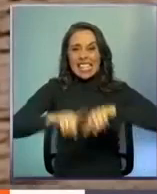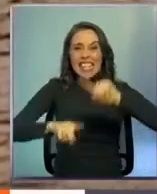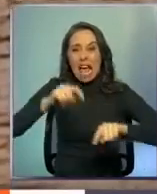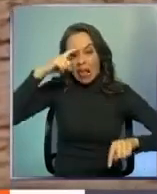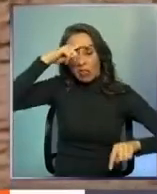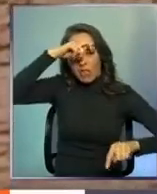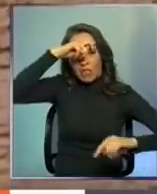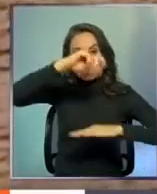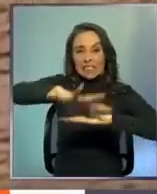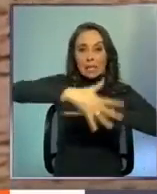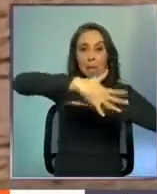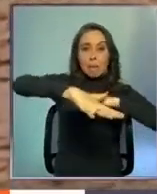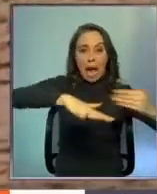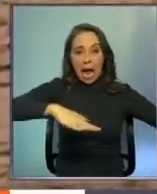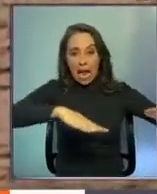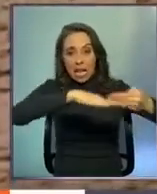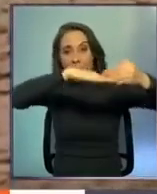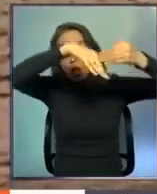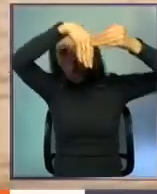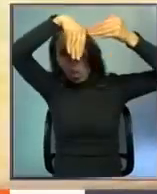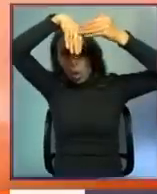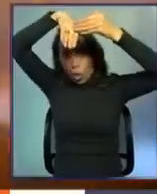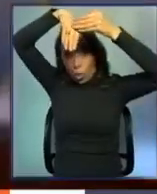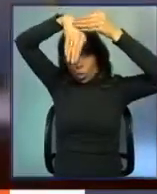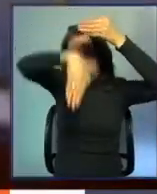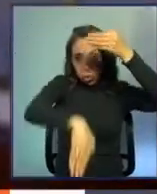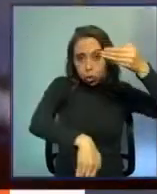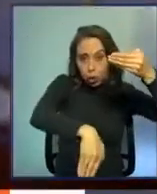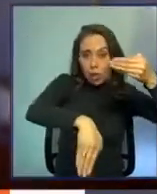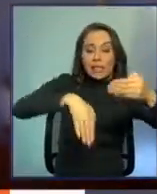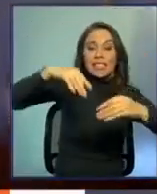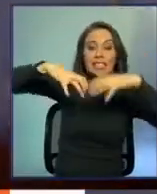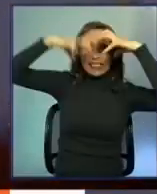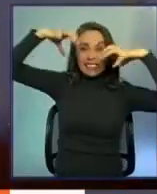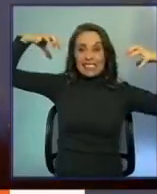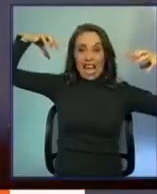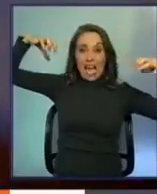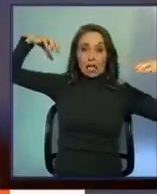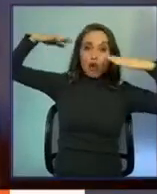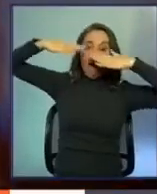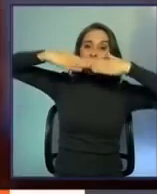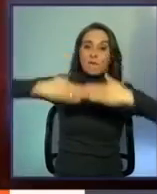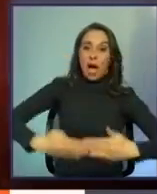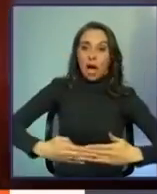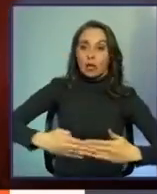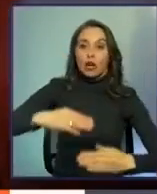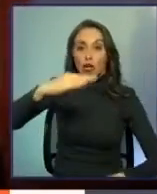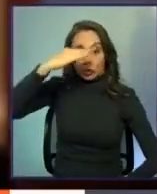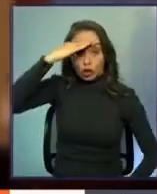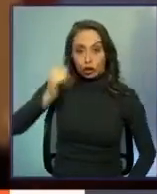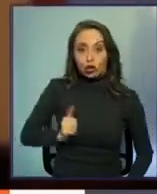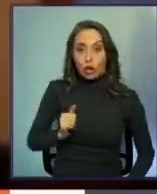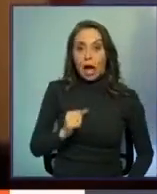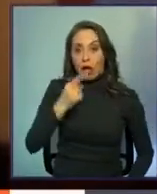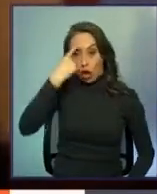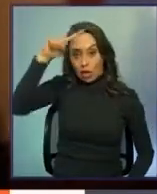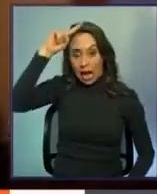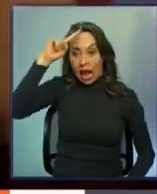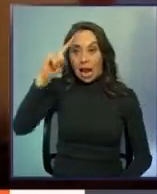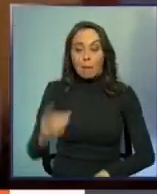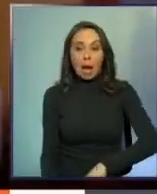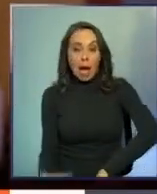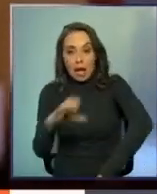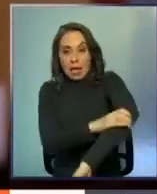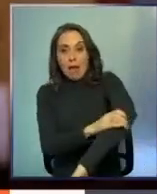desembarco, con una gran pendiente de la costa a los cerros. Los soldados atacameños se sacan los calamorros, la bota que ocupaban en esa